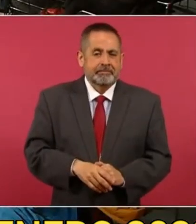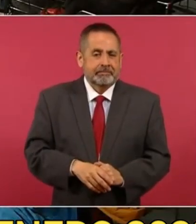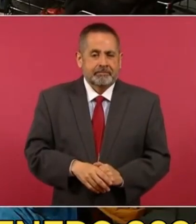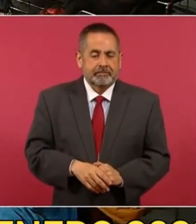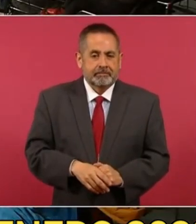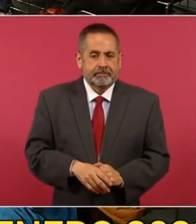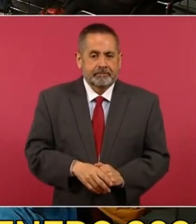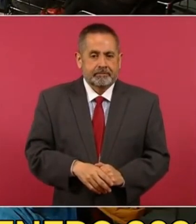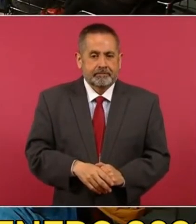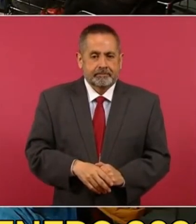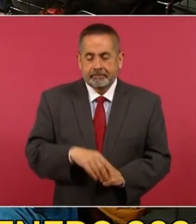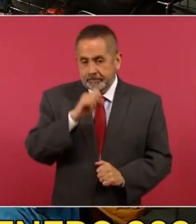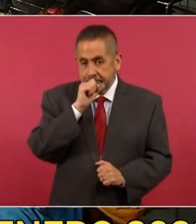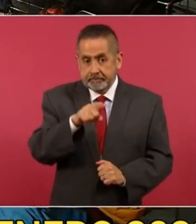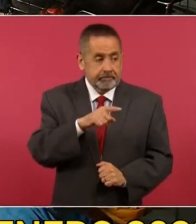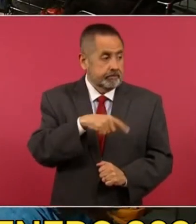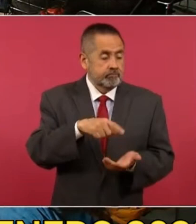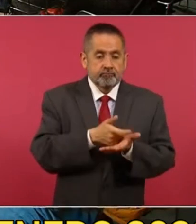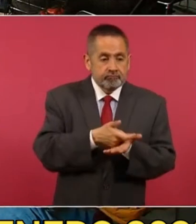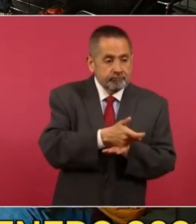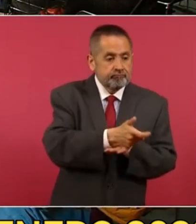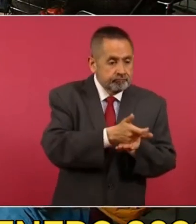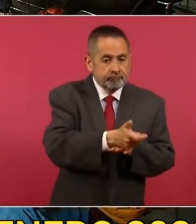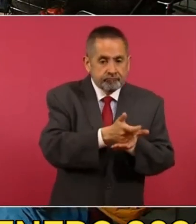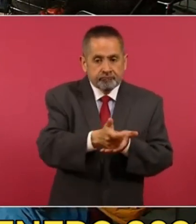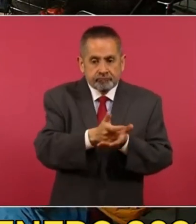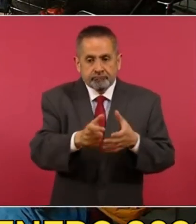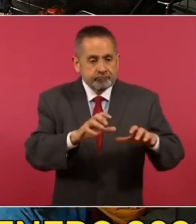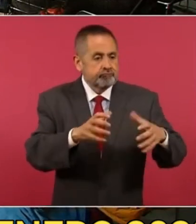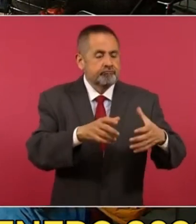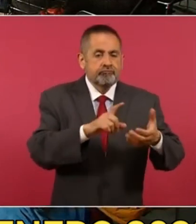Y a financiar a todos estos organismos, todos,